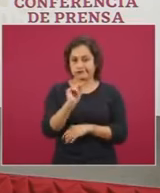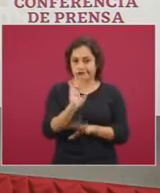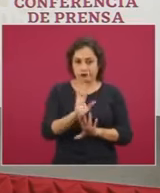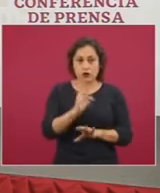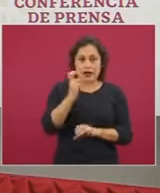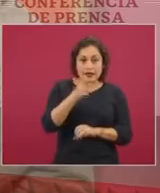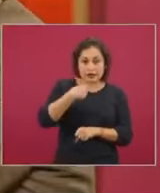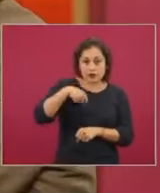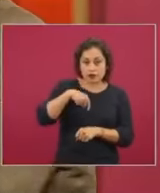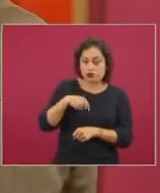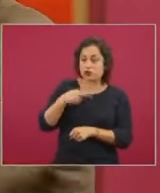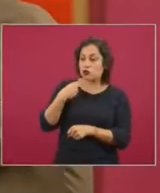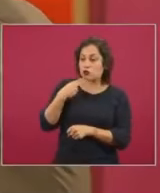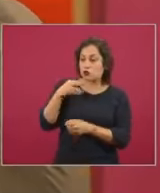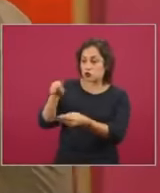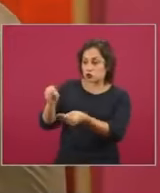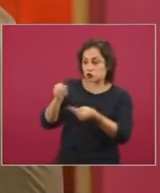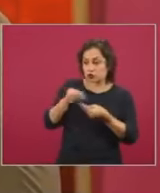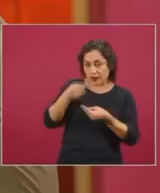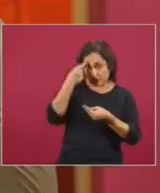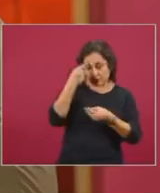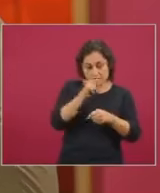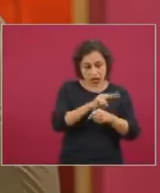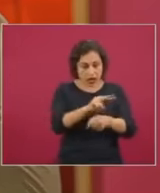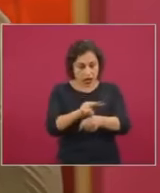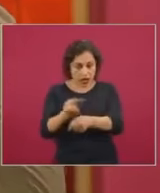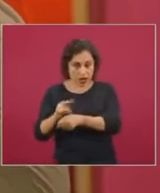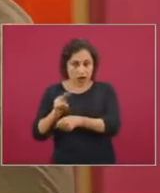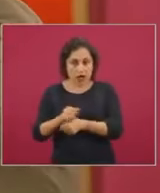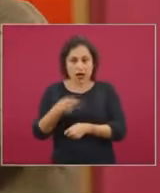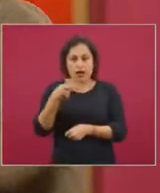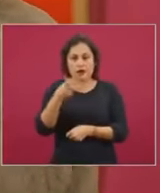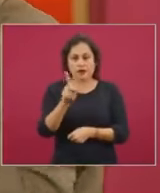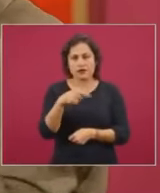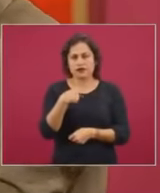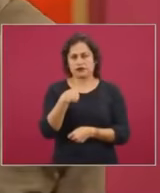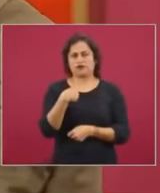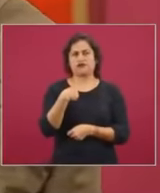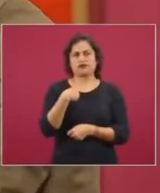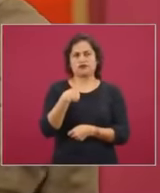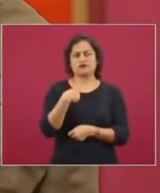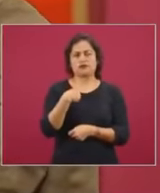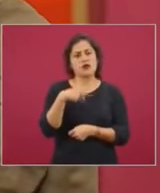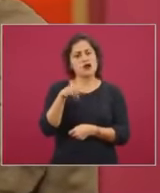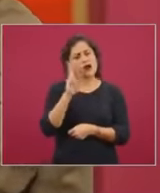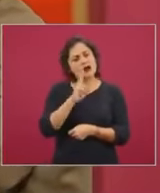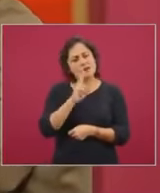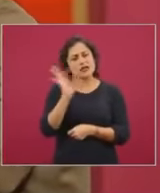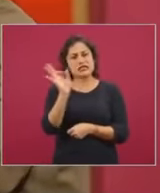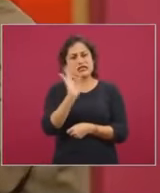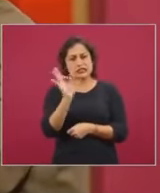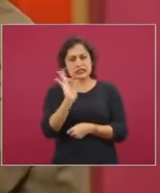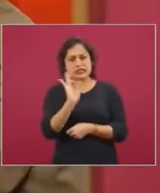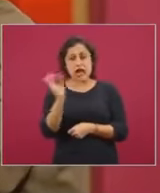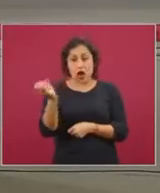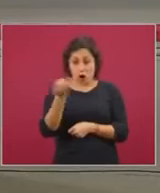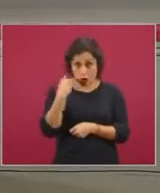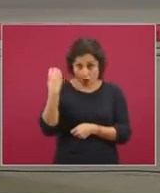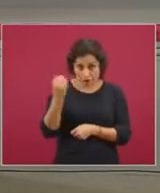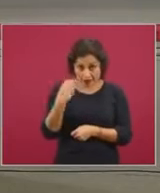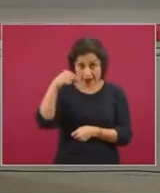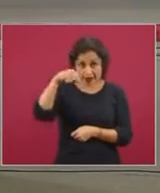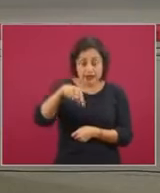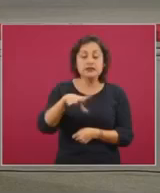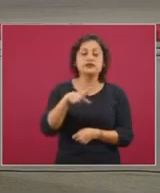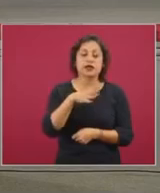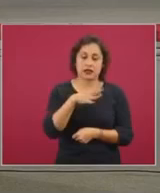el seguimiento, pero tendría que ver si está en algún lugar, digo, sé que está en la conferencia de prensa seguro, pero